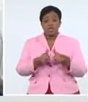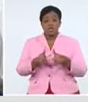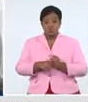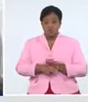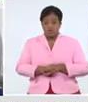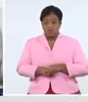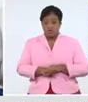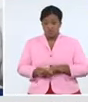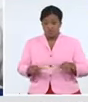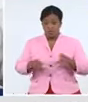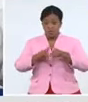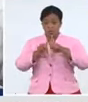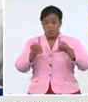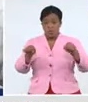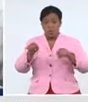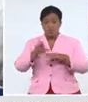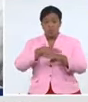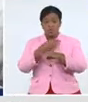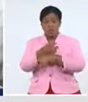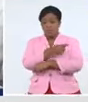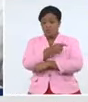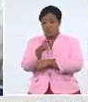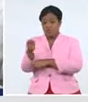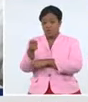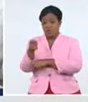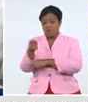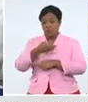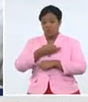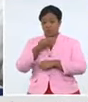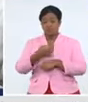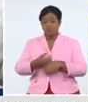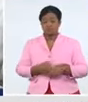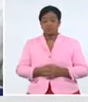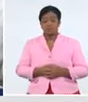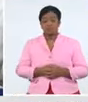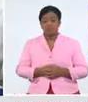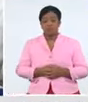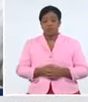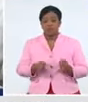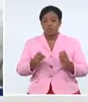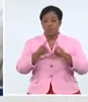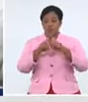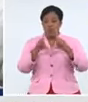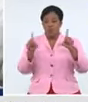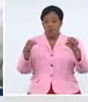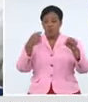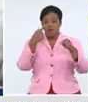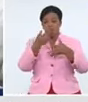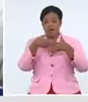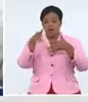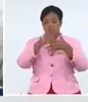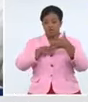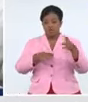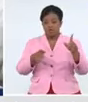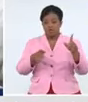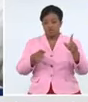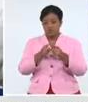para darle continuidad a la profesora Marilena Soto, tenemos el gráfico que resume el comportamiento